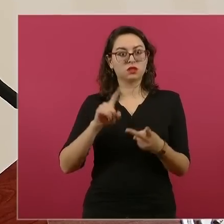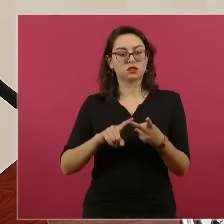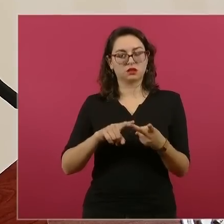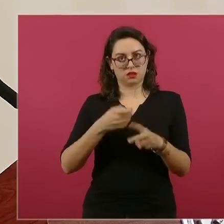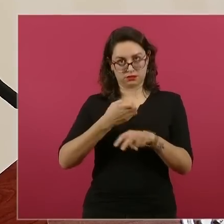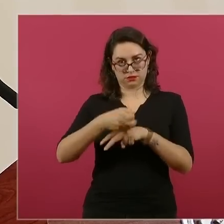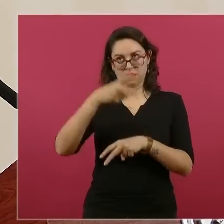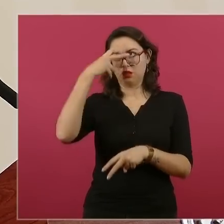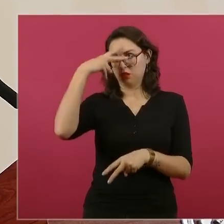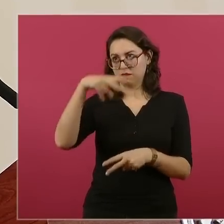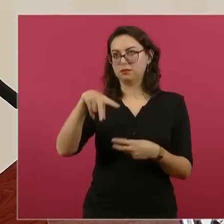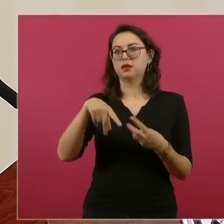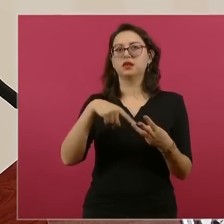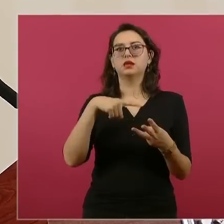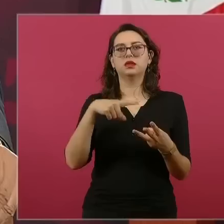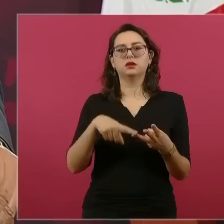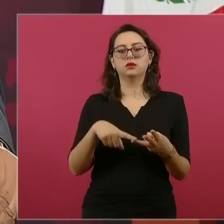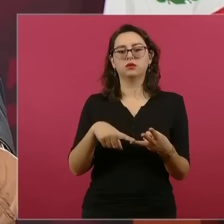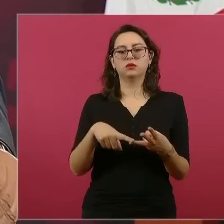Iztapaluca,